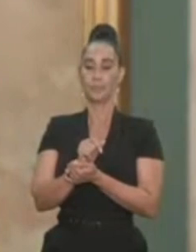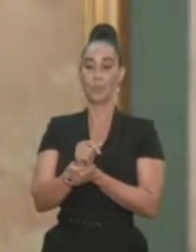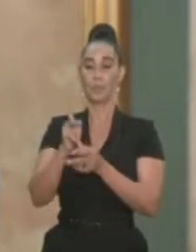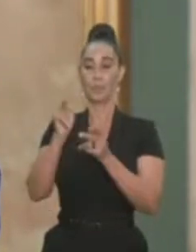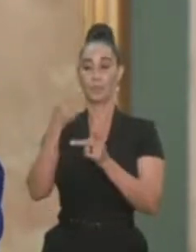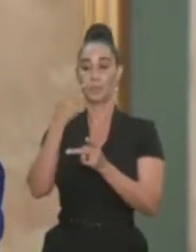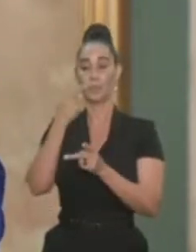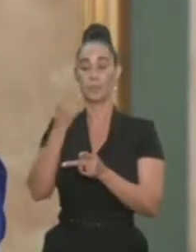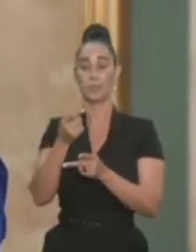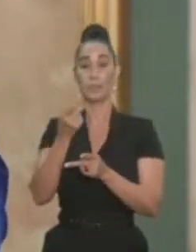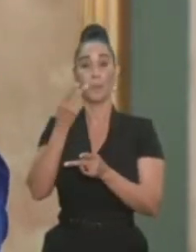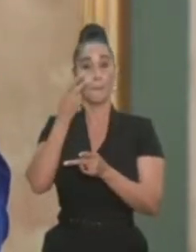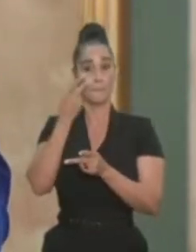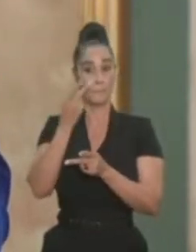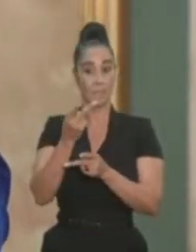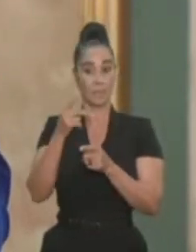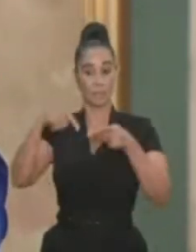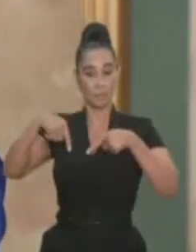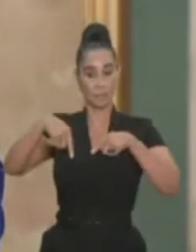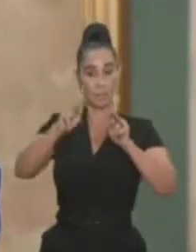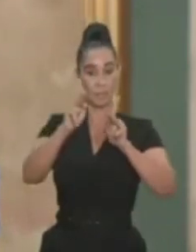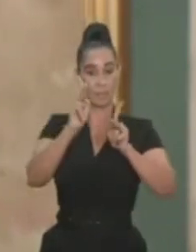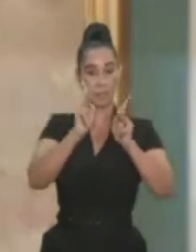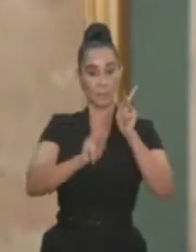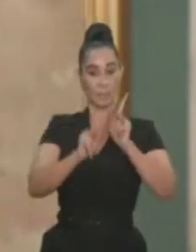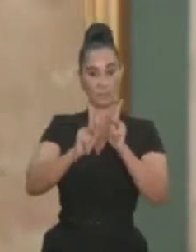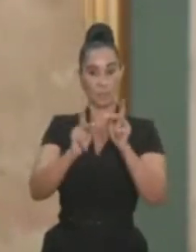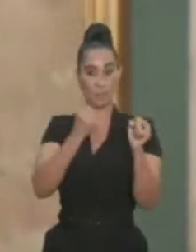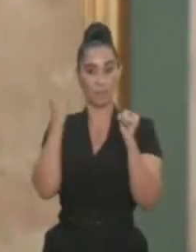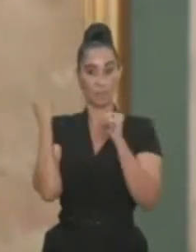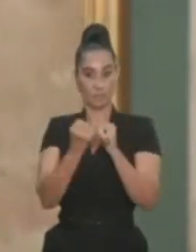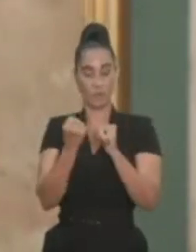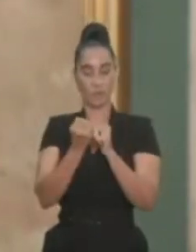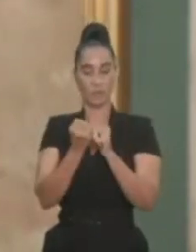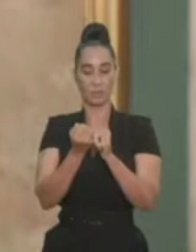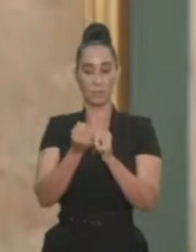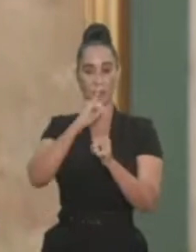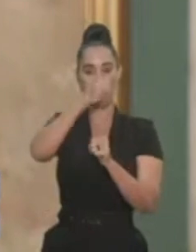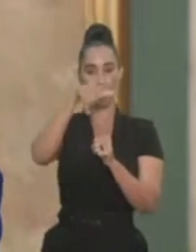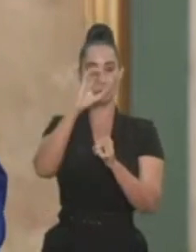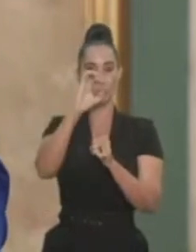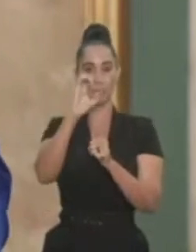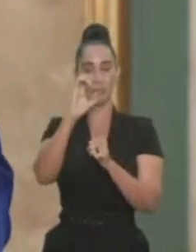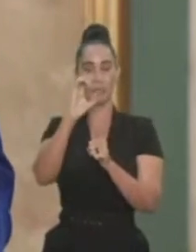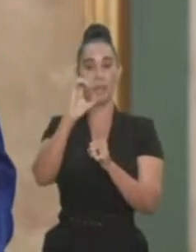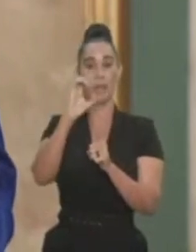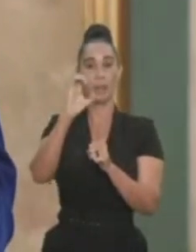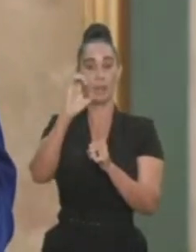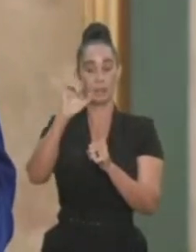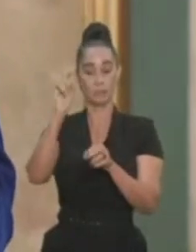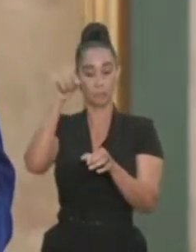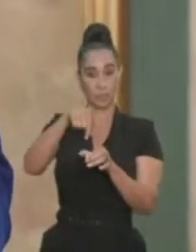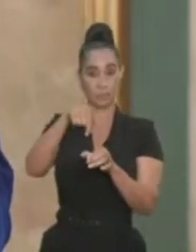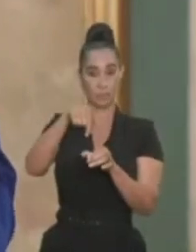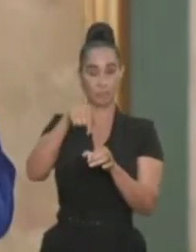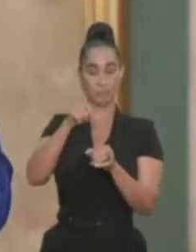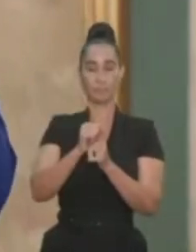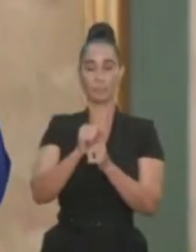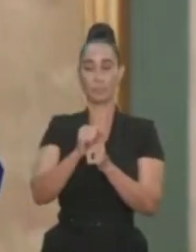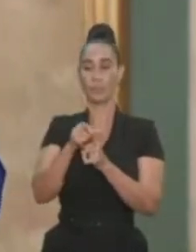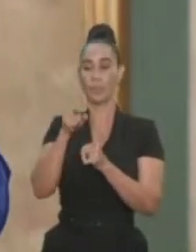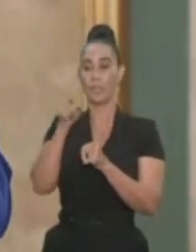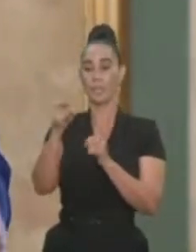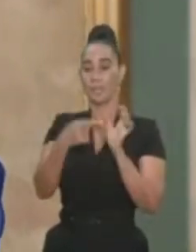mira, hay que mandar gente, gente bien dura para allá, para la Junta Central Electoral. Y el que